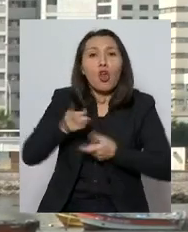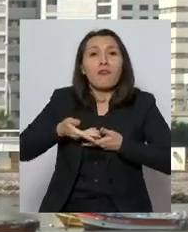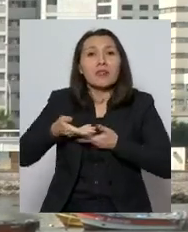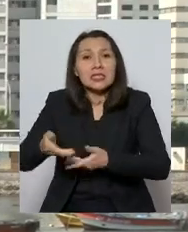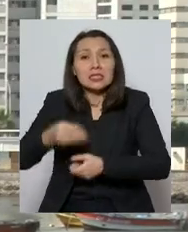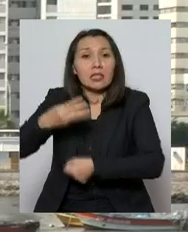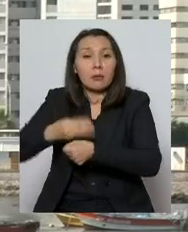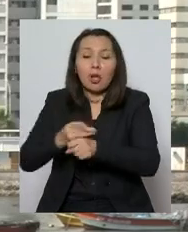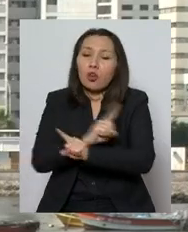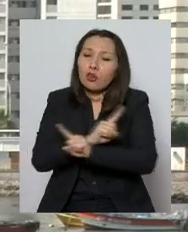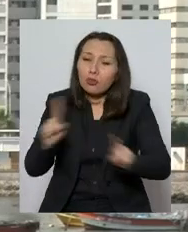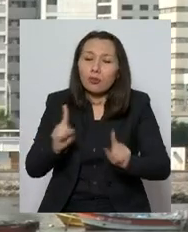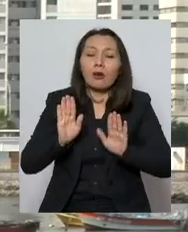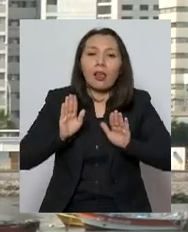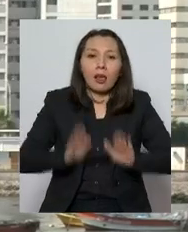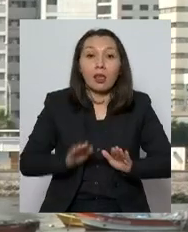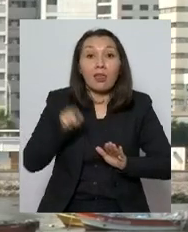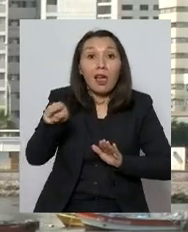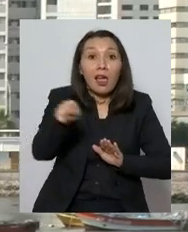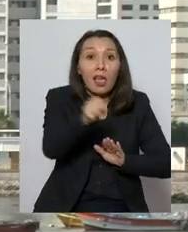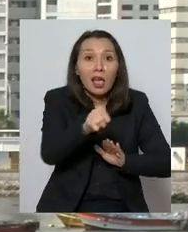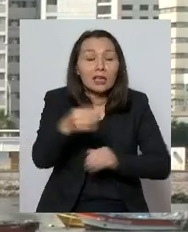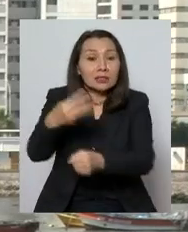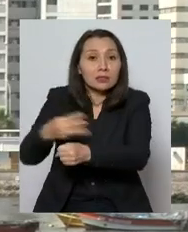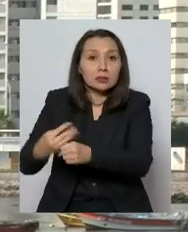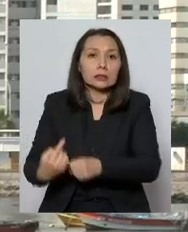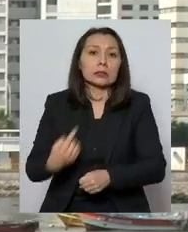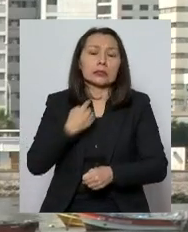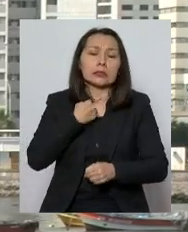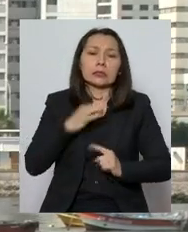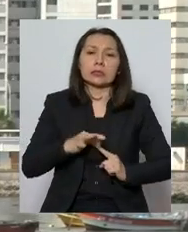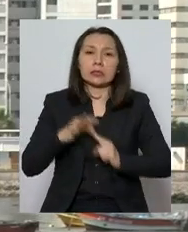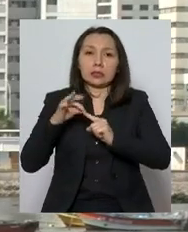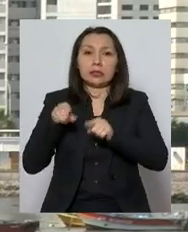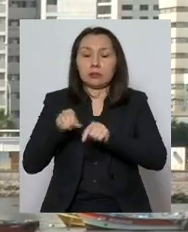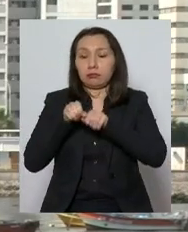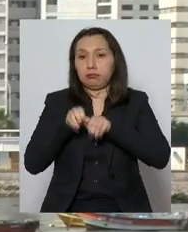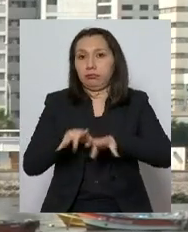nuestros adultos mayores, que son las principales víctimas de esta